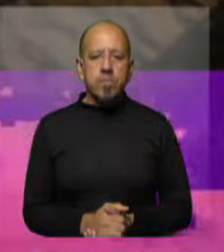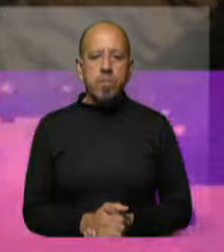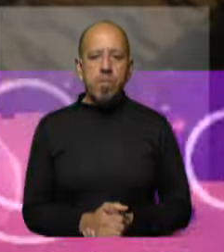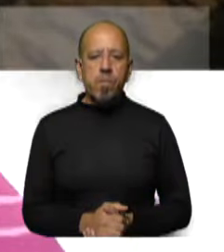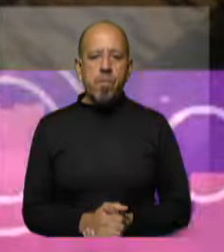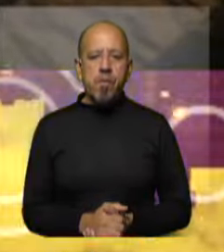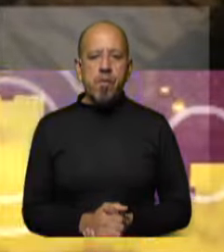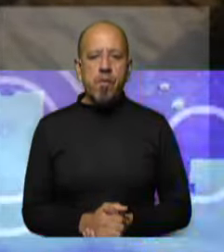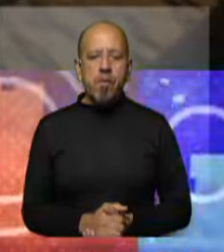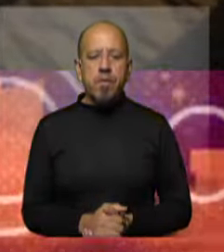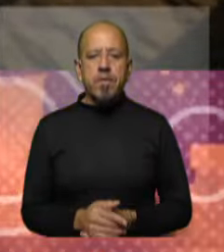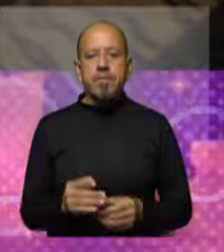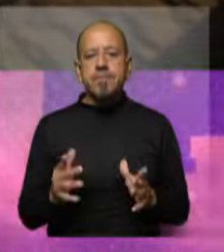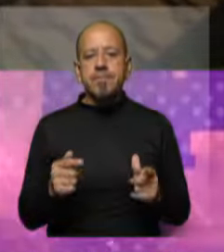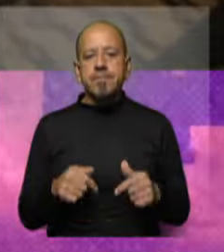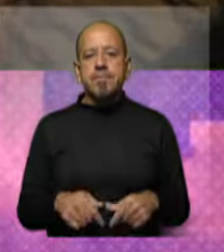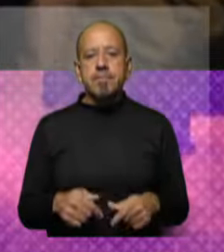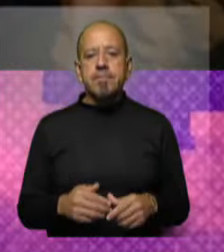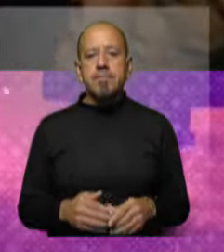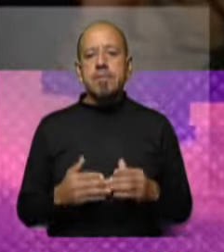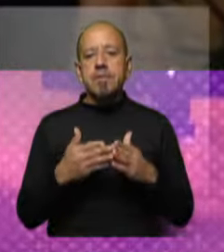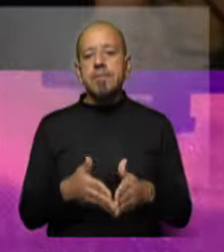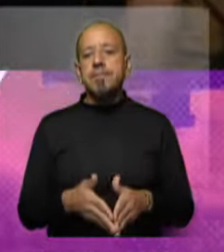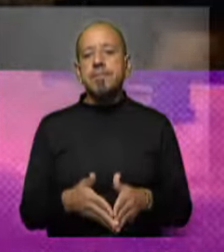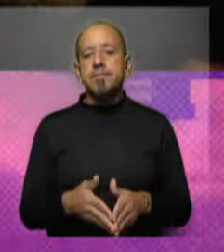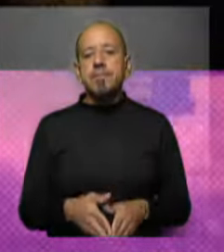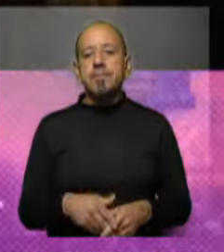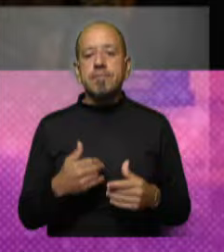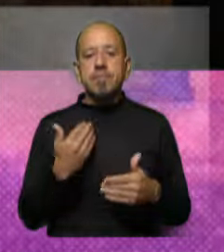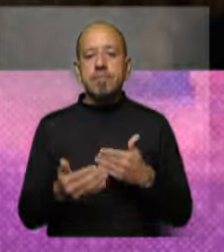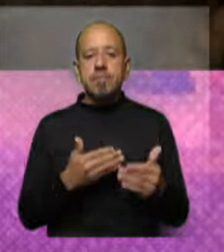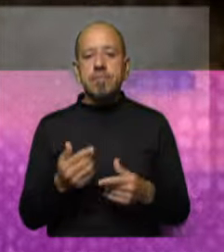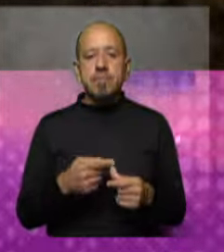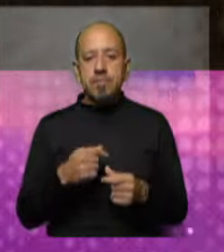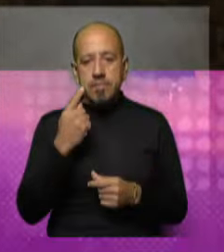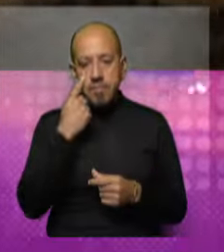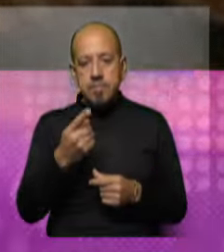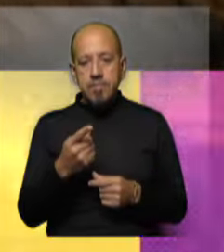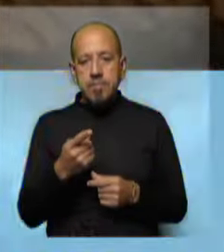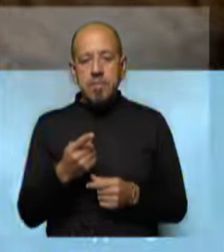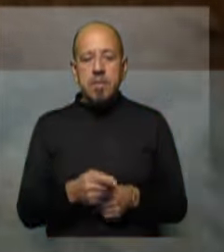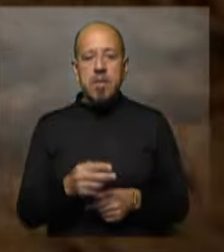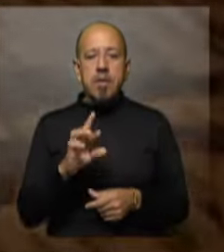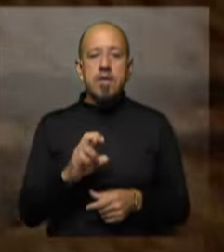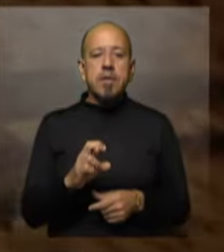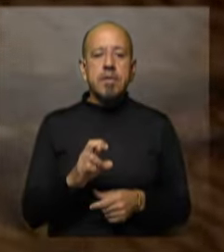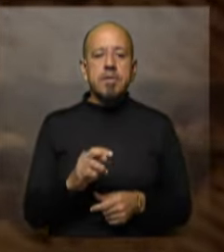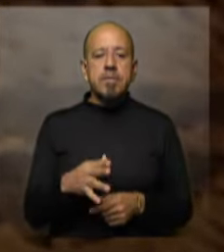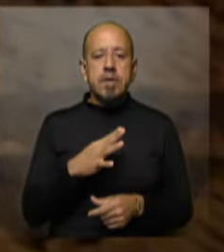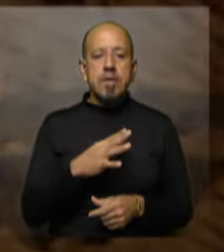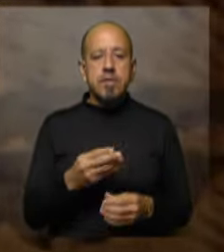Bueno, nos vinimos hasta la playa justamente, ahora cruzamos y vamos a ir avanzando y ver cómo se da todo. En la playa Ramírez hay mucha